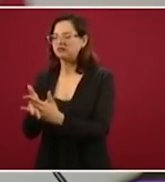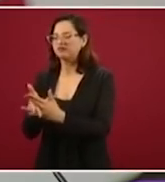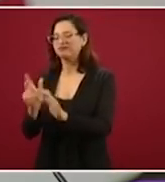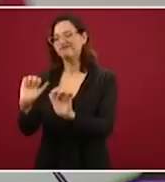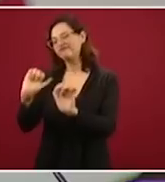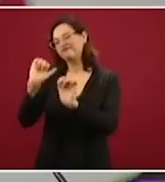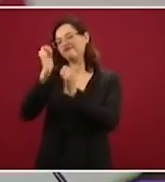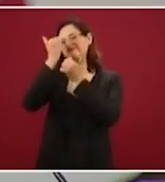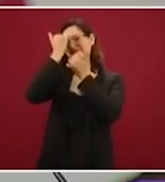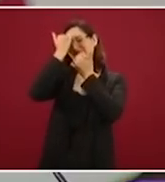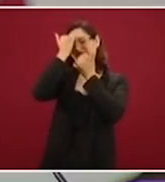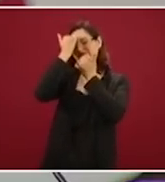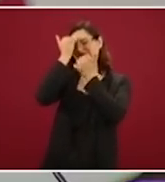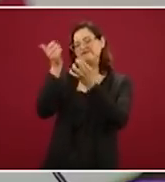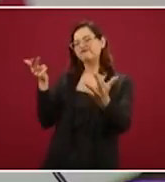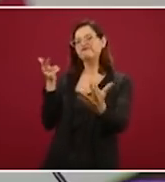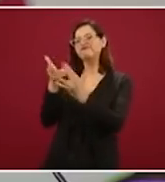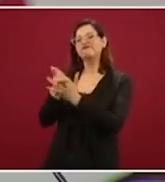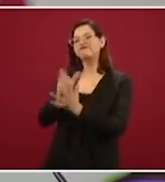agredía a sus padres.